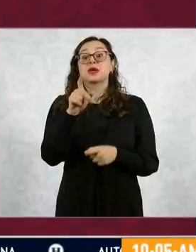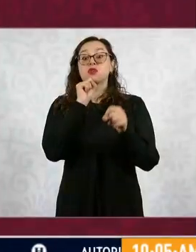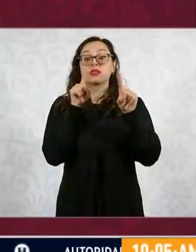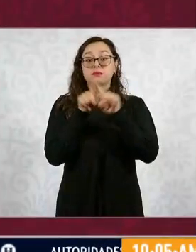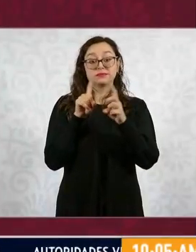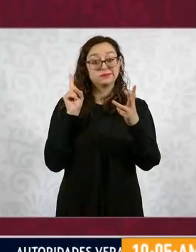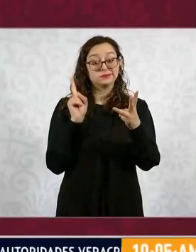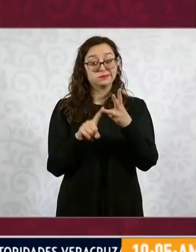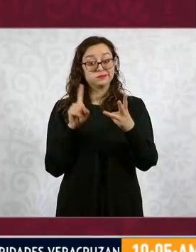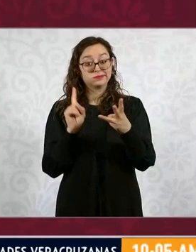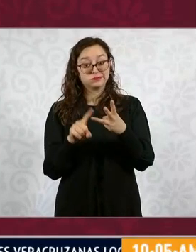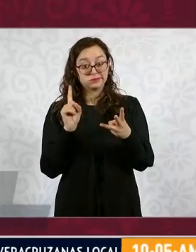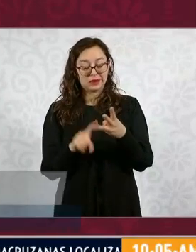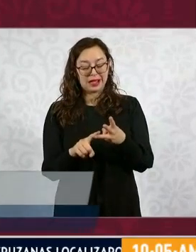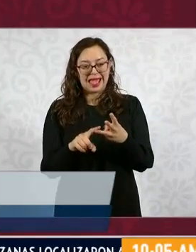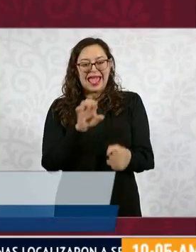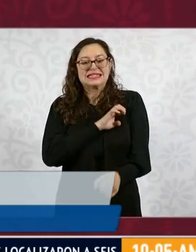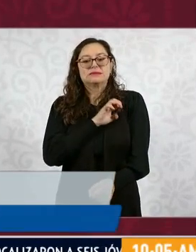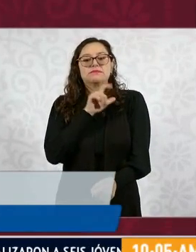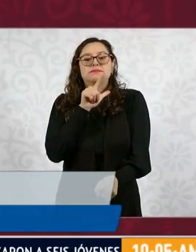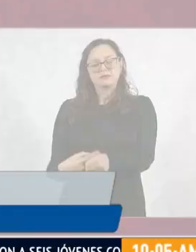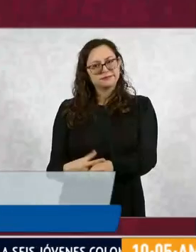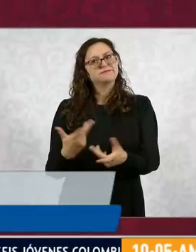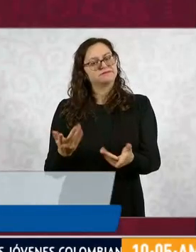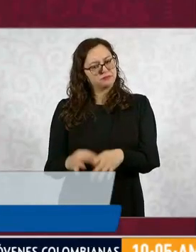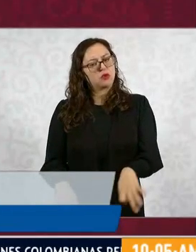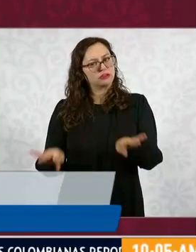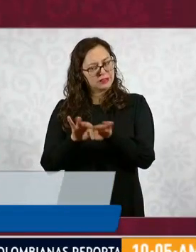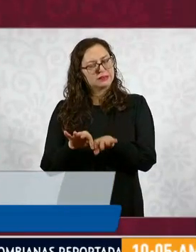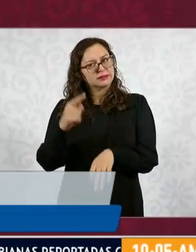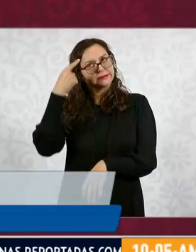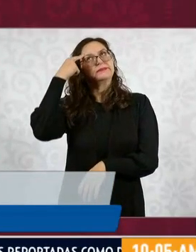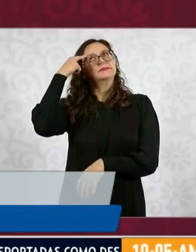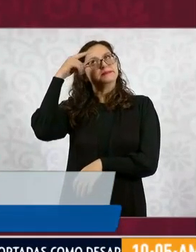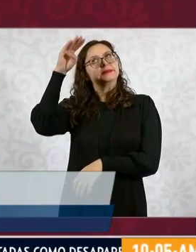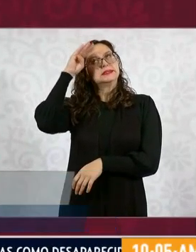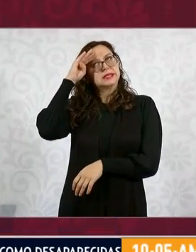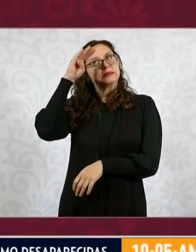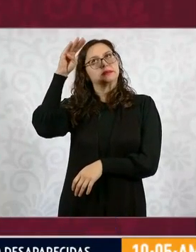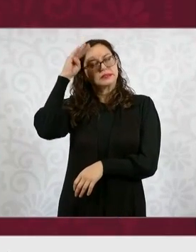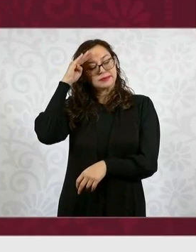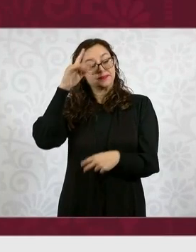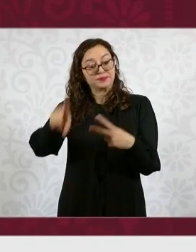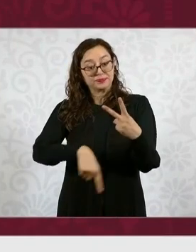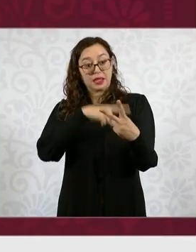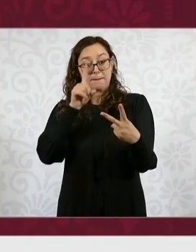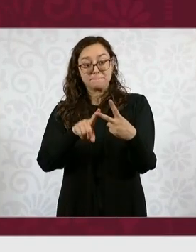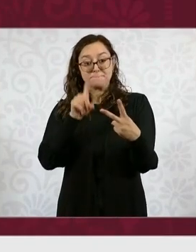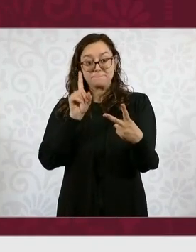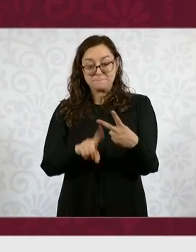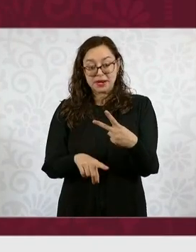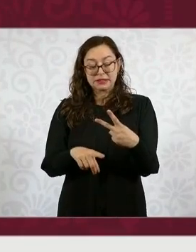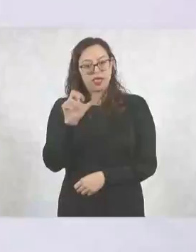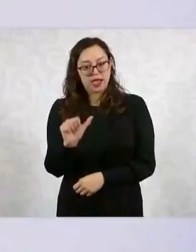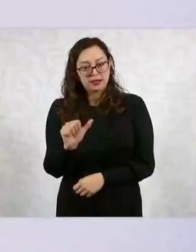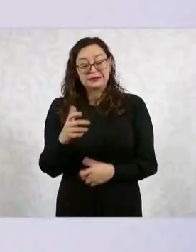matutinas los lunes vamos a hablar de vida saludable el martes lo vamos a dedicar al humanismo mexicano y la memoria